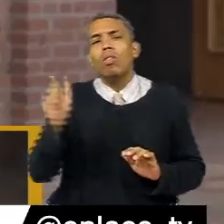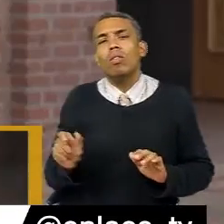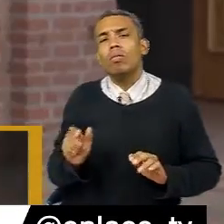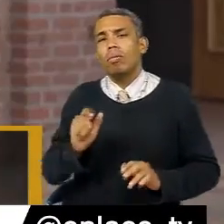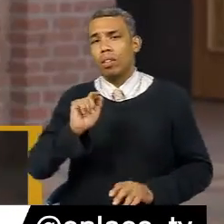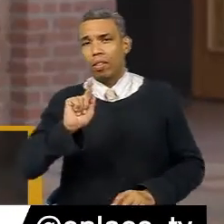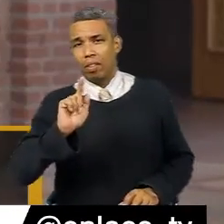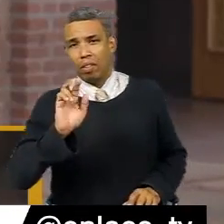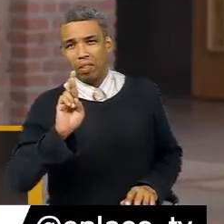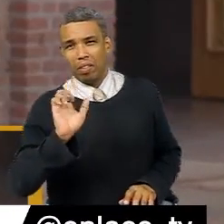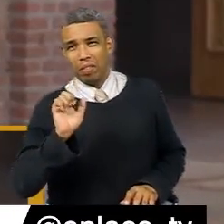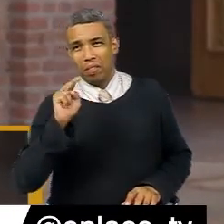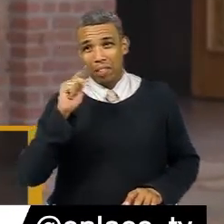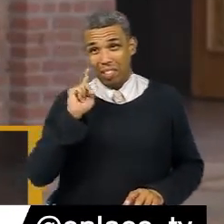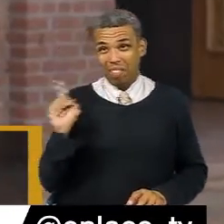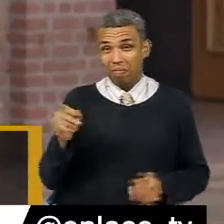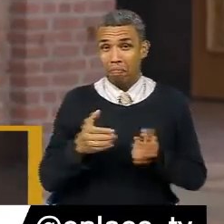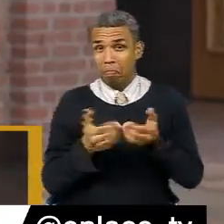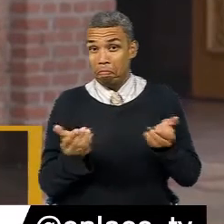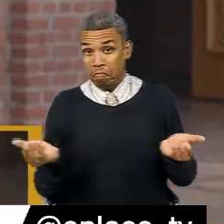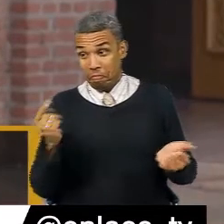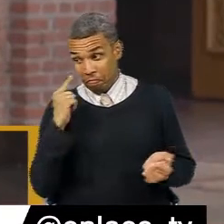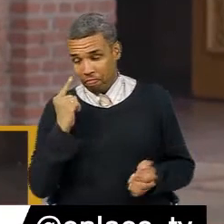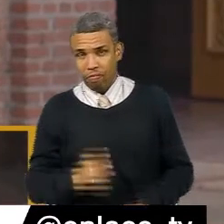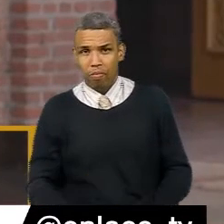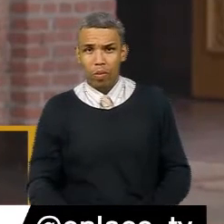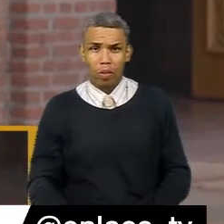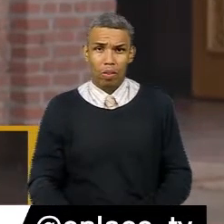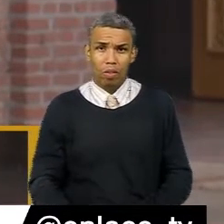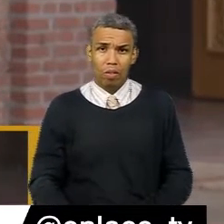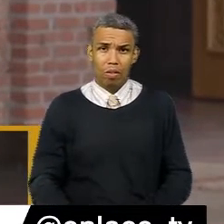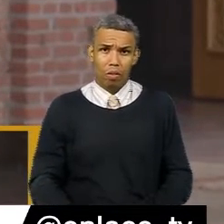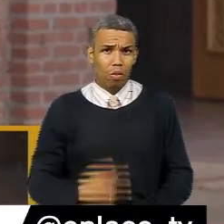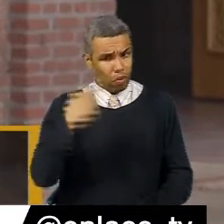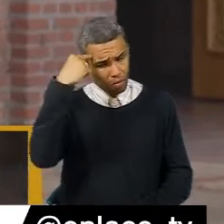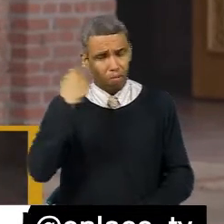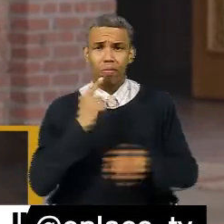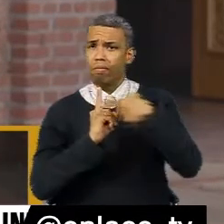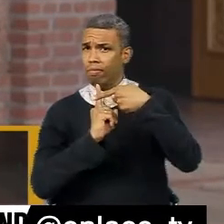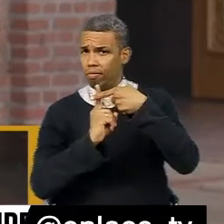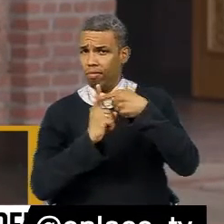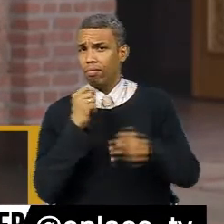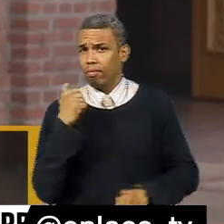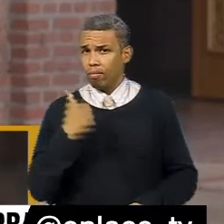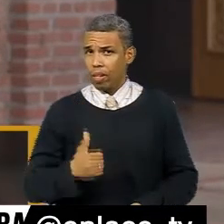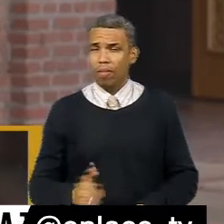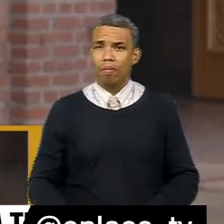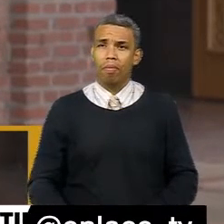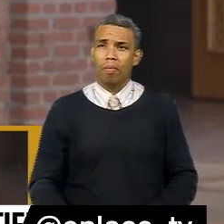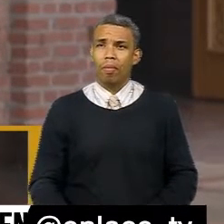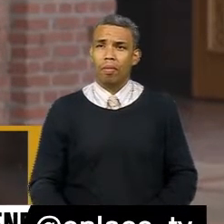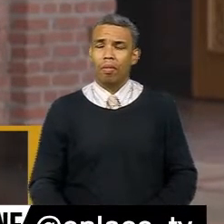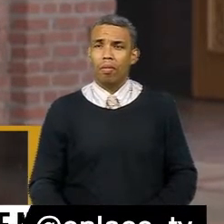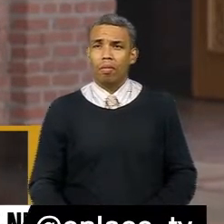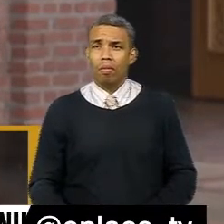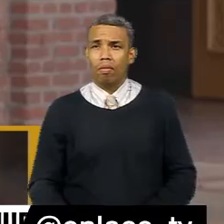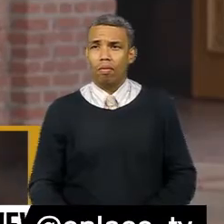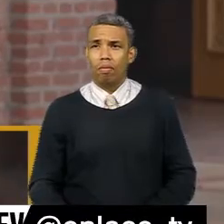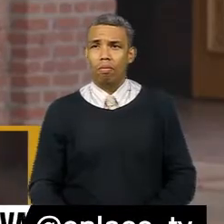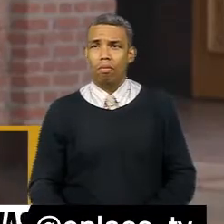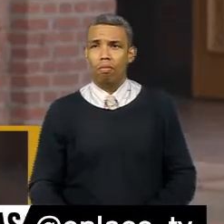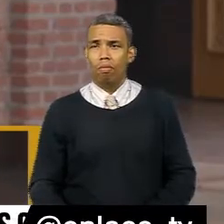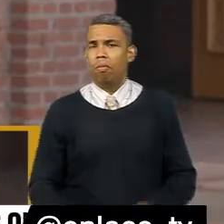Siento que es una gran oportunidad para el país, para los colombianos, de abrazar el ideal de la construcción